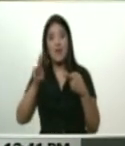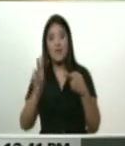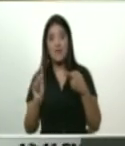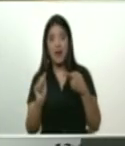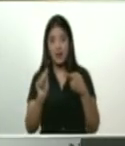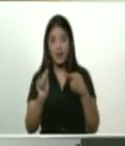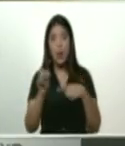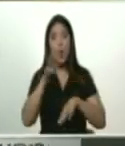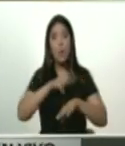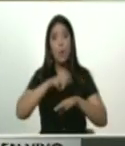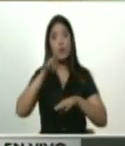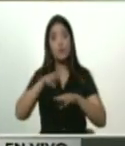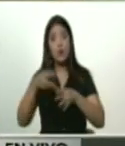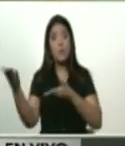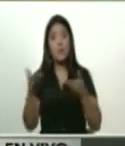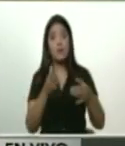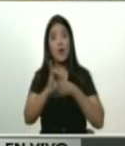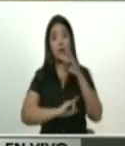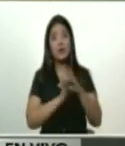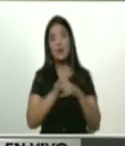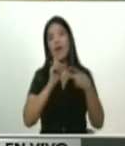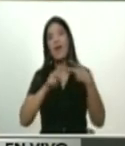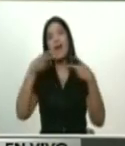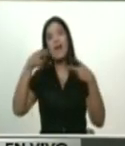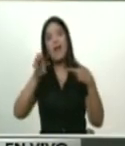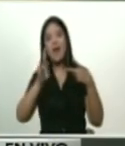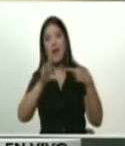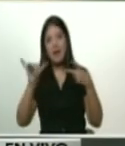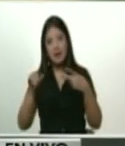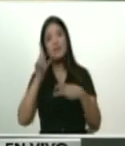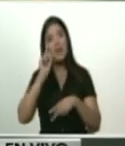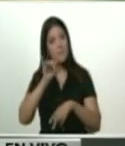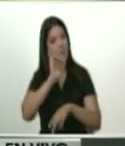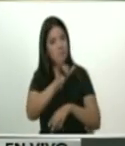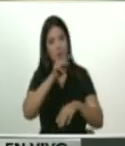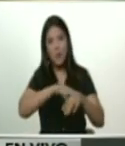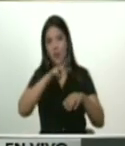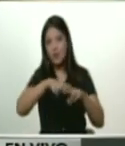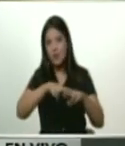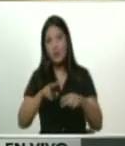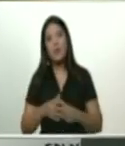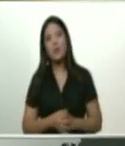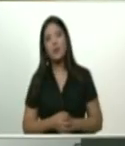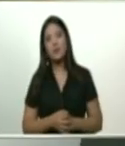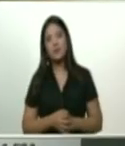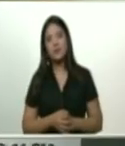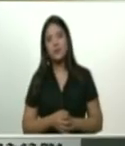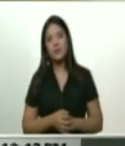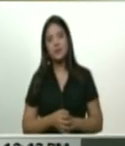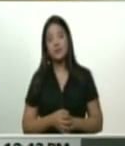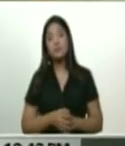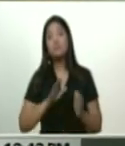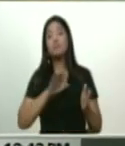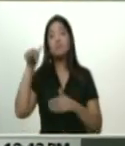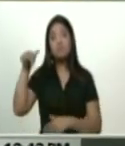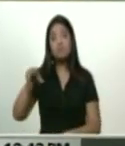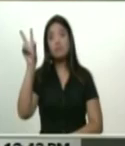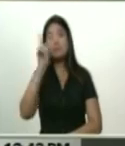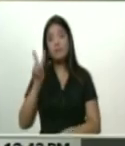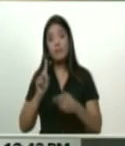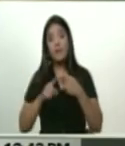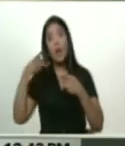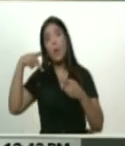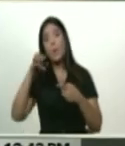Rico, invitado internacional, Jerry Rivera de Puerto Rico también, y por el lado nacional estarán